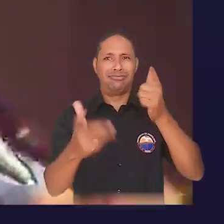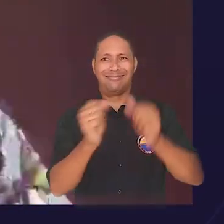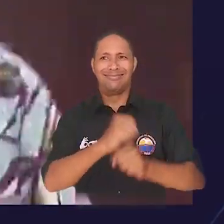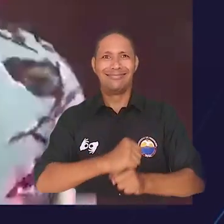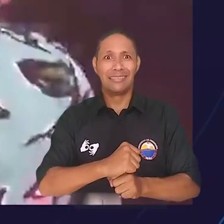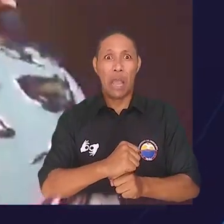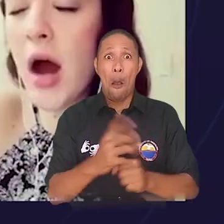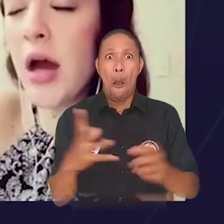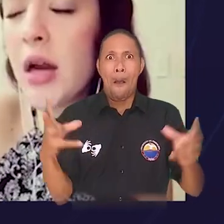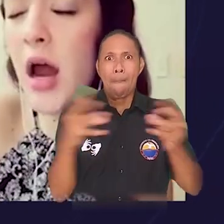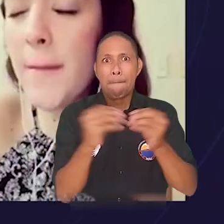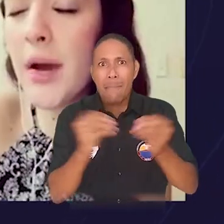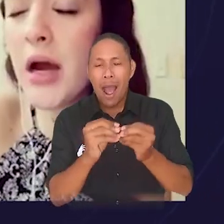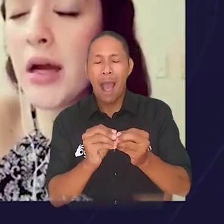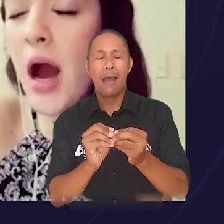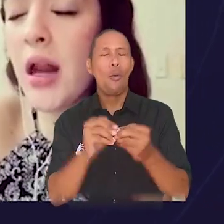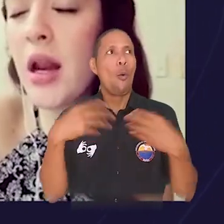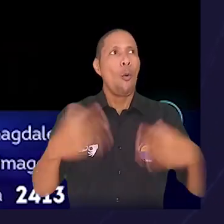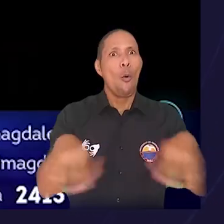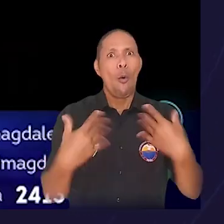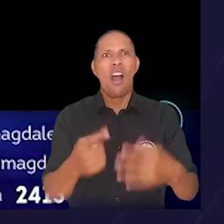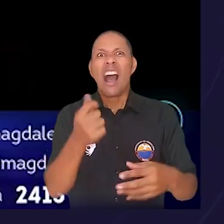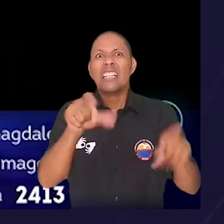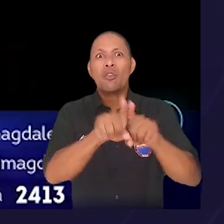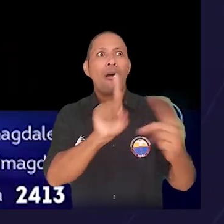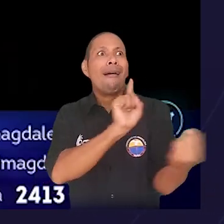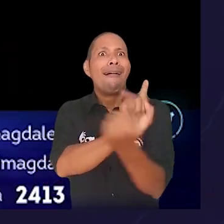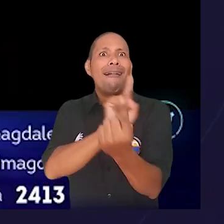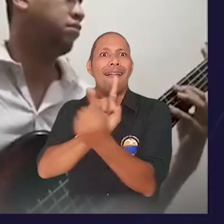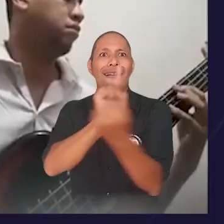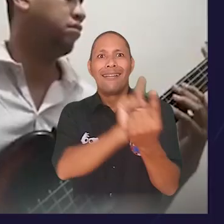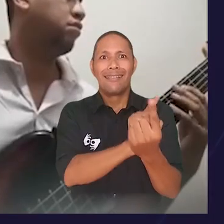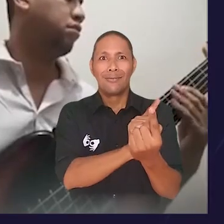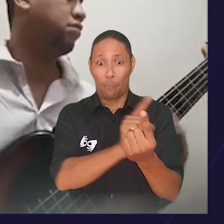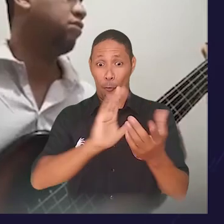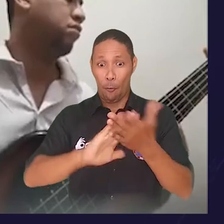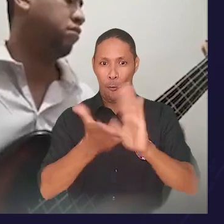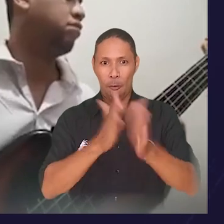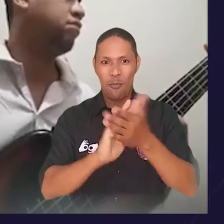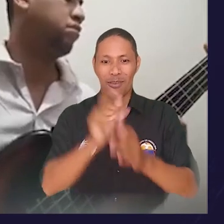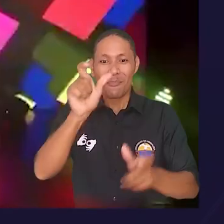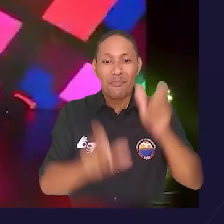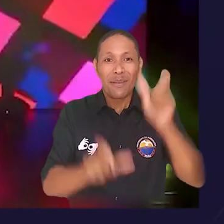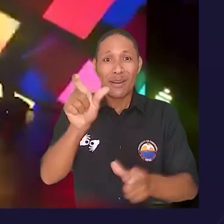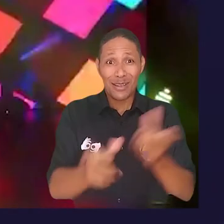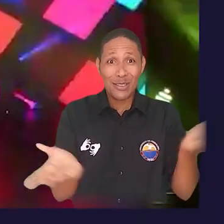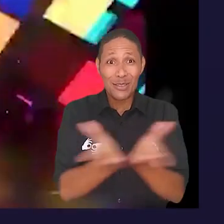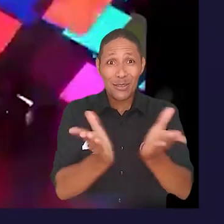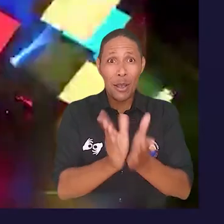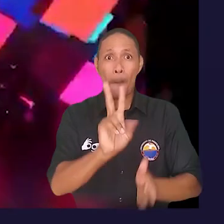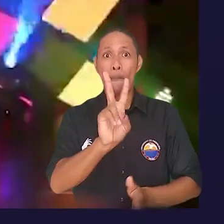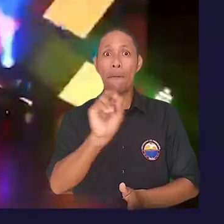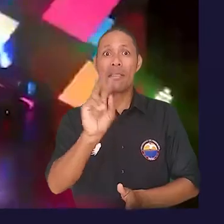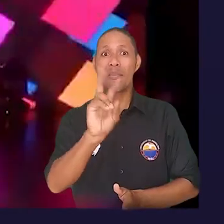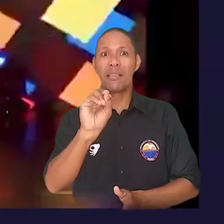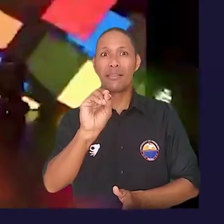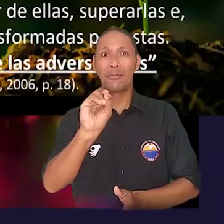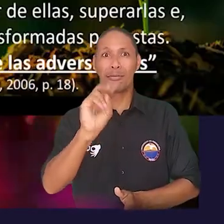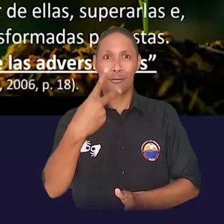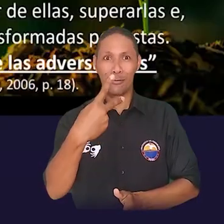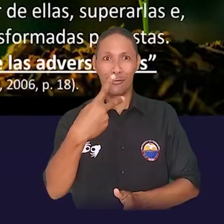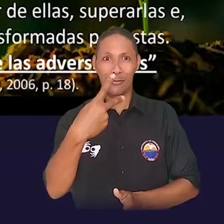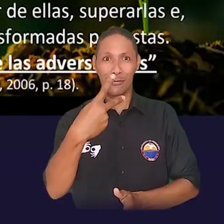tú. Emotividad y encuentro gracias al acto de bienvenida para la comunidad de estudiantes